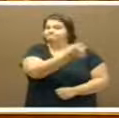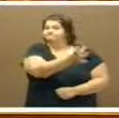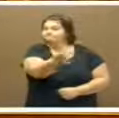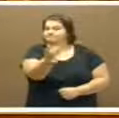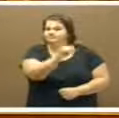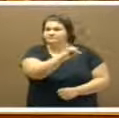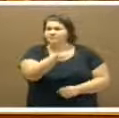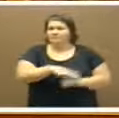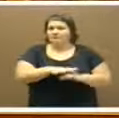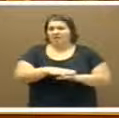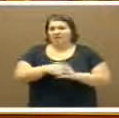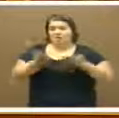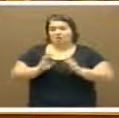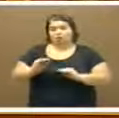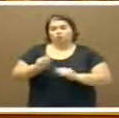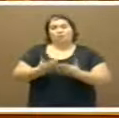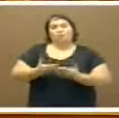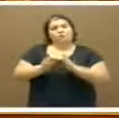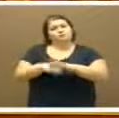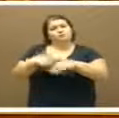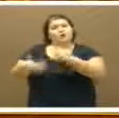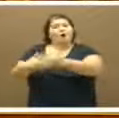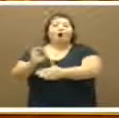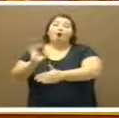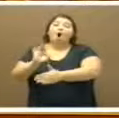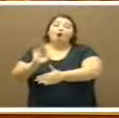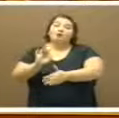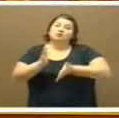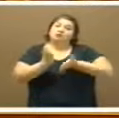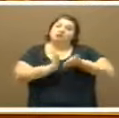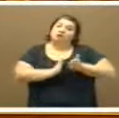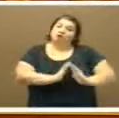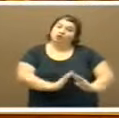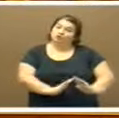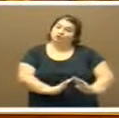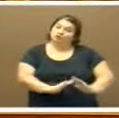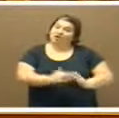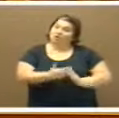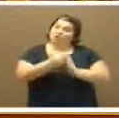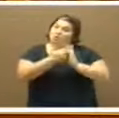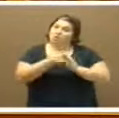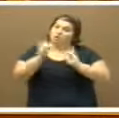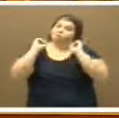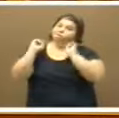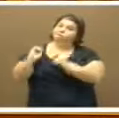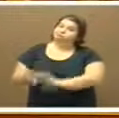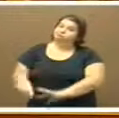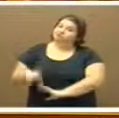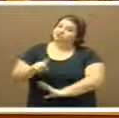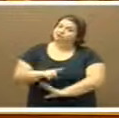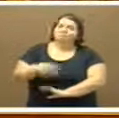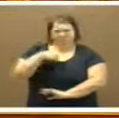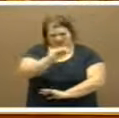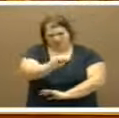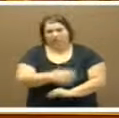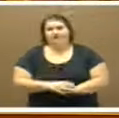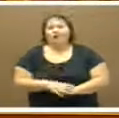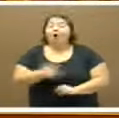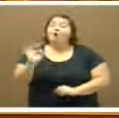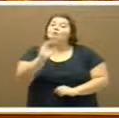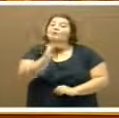sus hijos sigan estudiando o simplemente si esos hijos han tenido que dejar de estudiar. Pregunte si con su déficit,